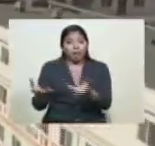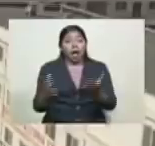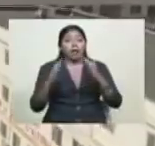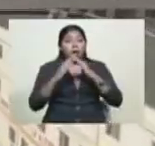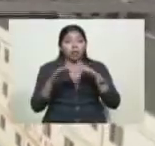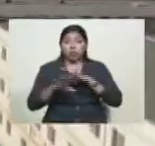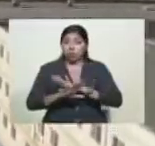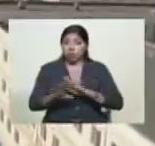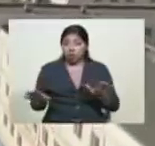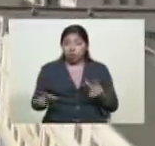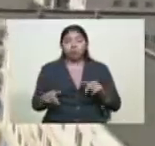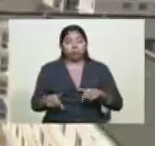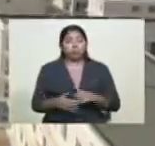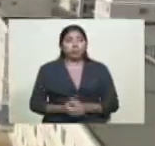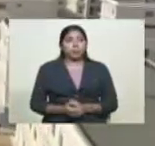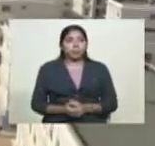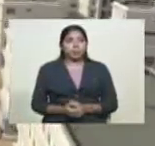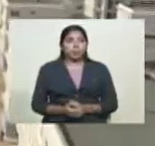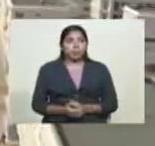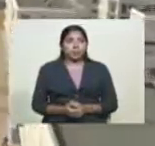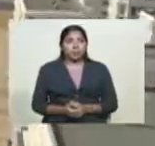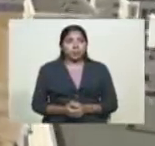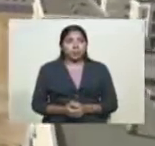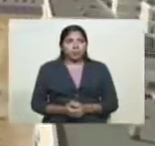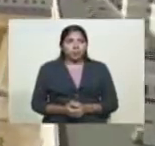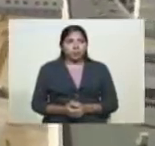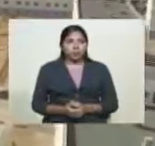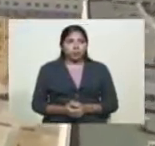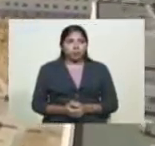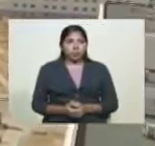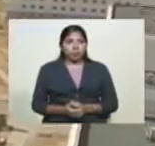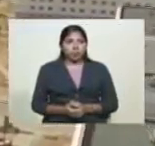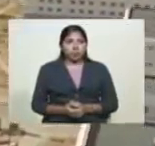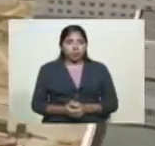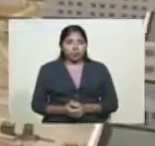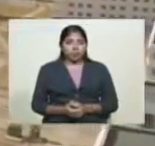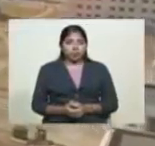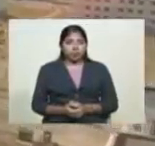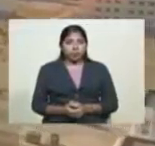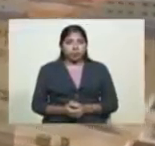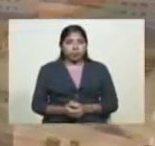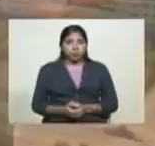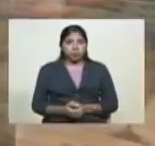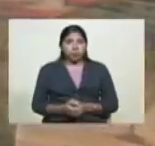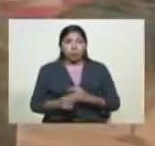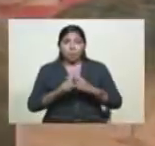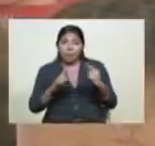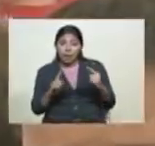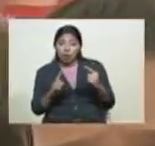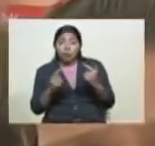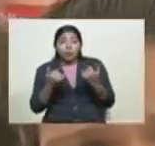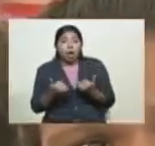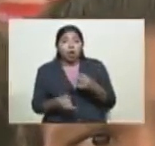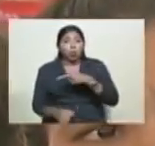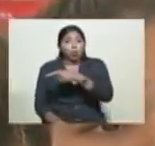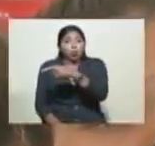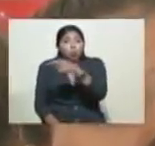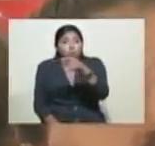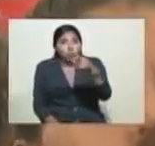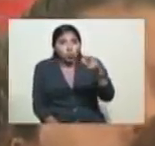está cumpliéndole hoy al pueblo de Nueva Esparta con este urbanismo Luisa Cáceres de Arizmendi. Pero ahora le corresponde a